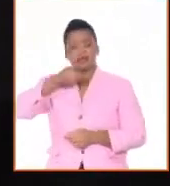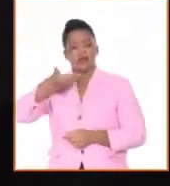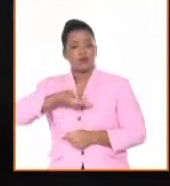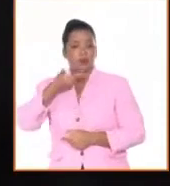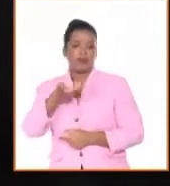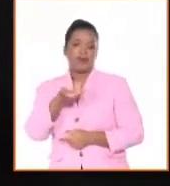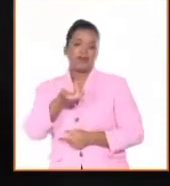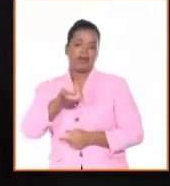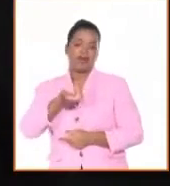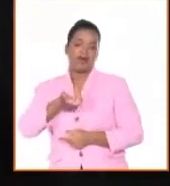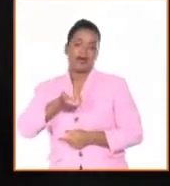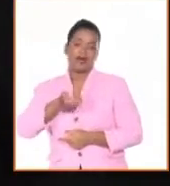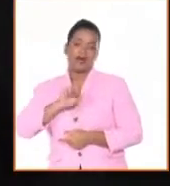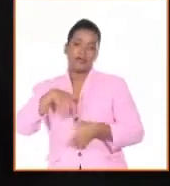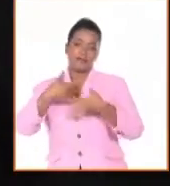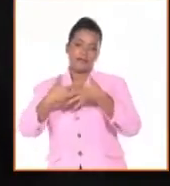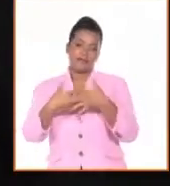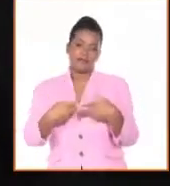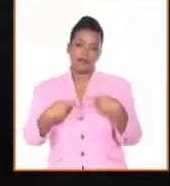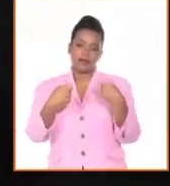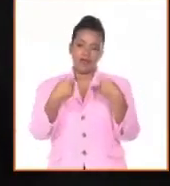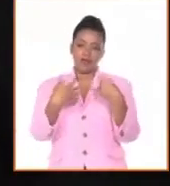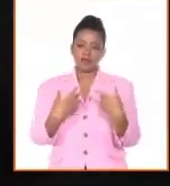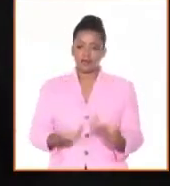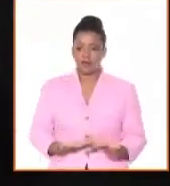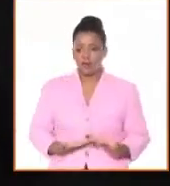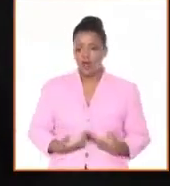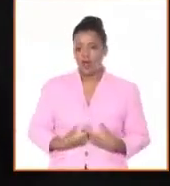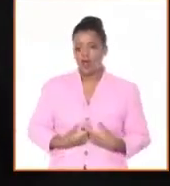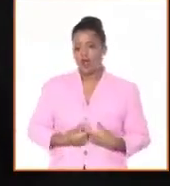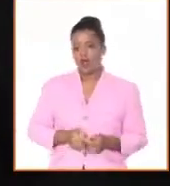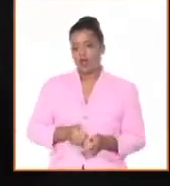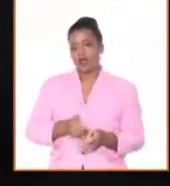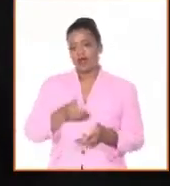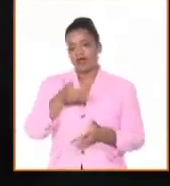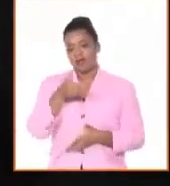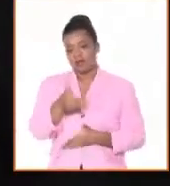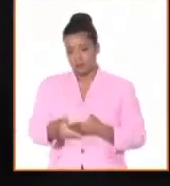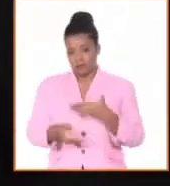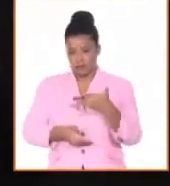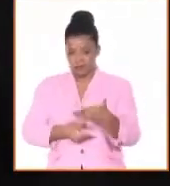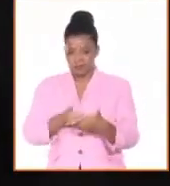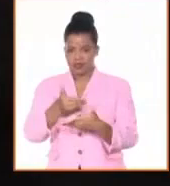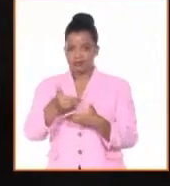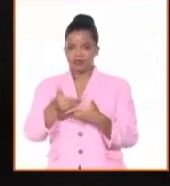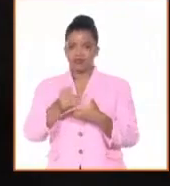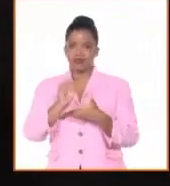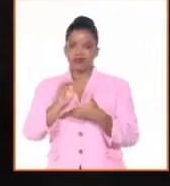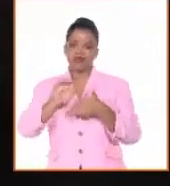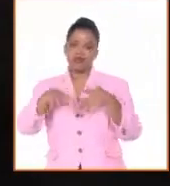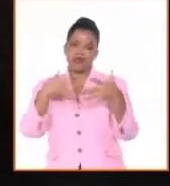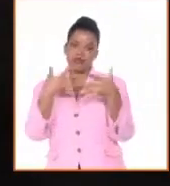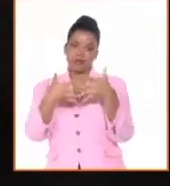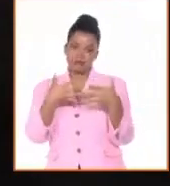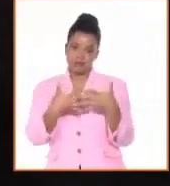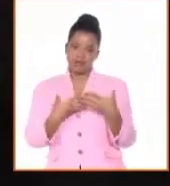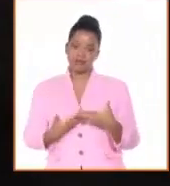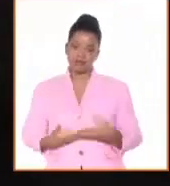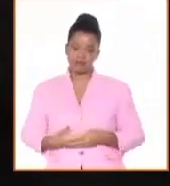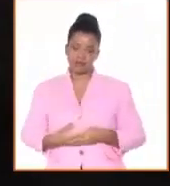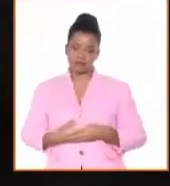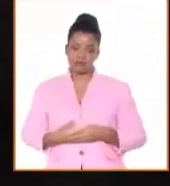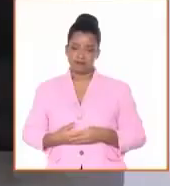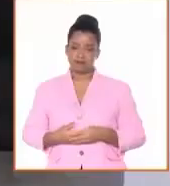financieros las primeras mipymes constituidas decir hay un proceso ahora que que es nuevo para las mipymes nuevo para ustedes también va a ser